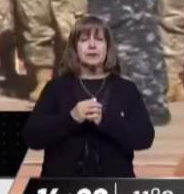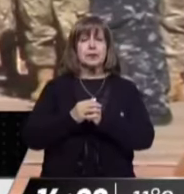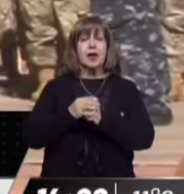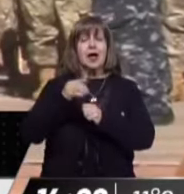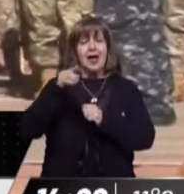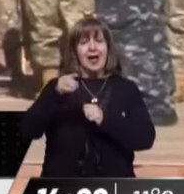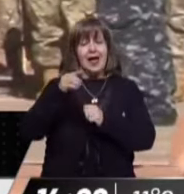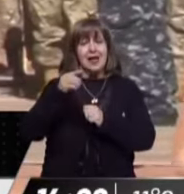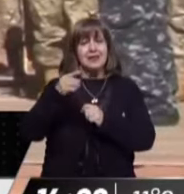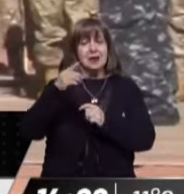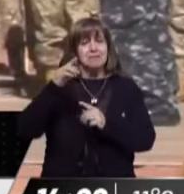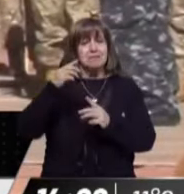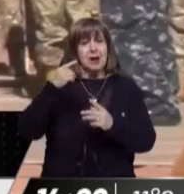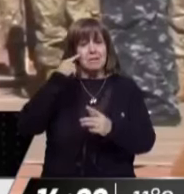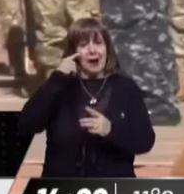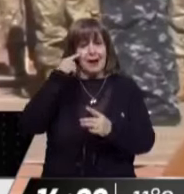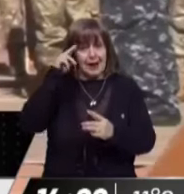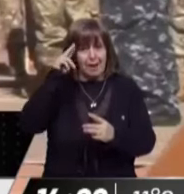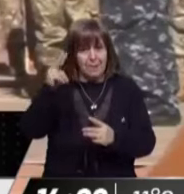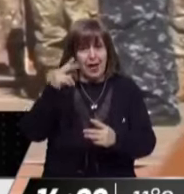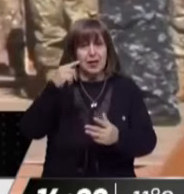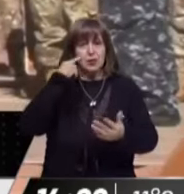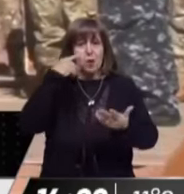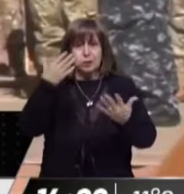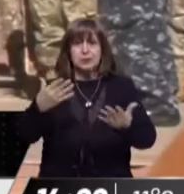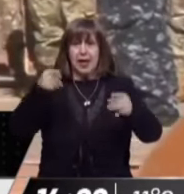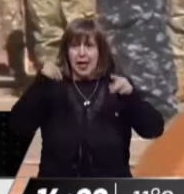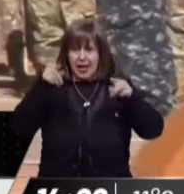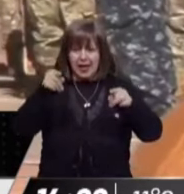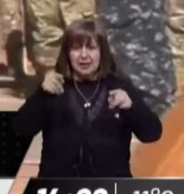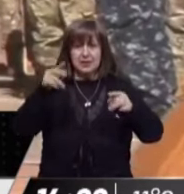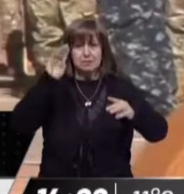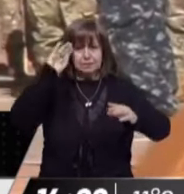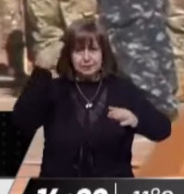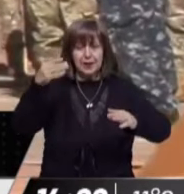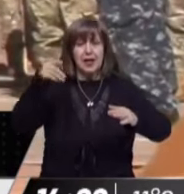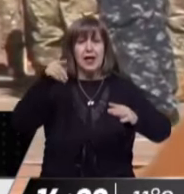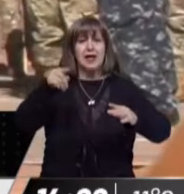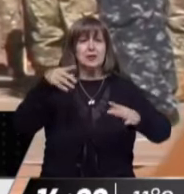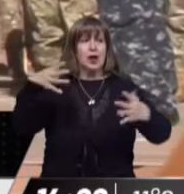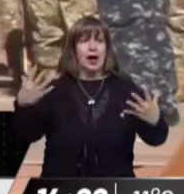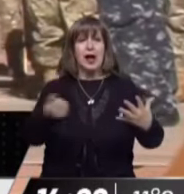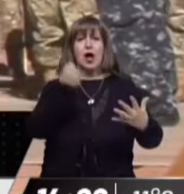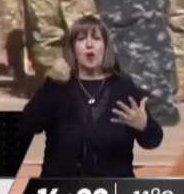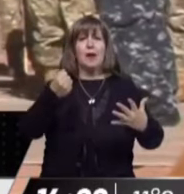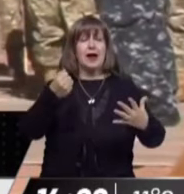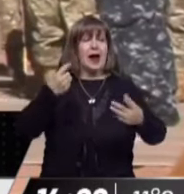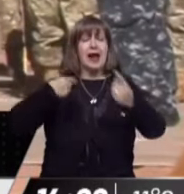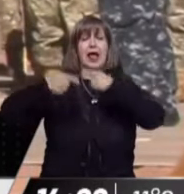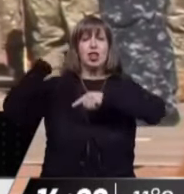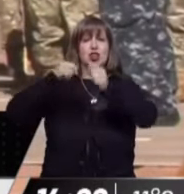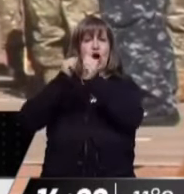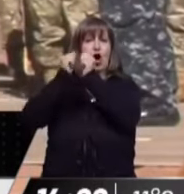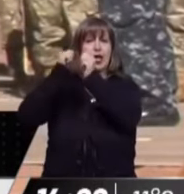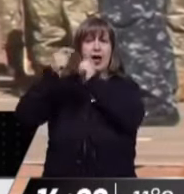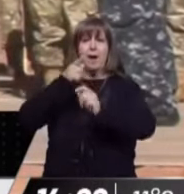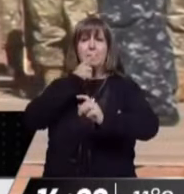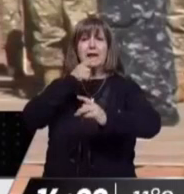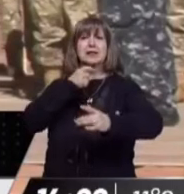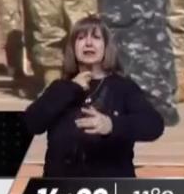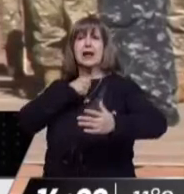Y esa reivindicación tiene que ver con recuperar esa historia que quisieron